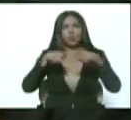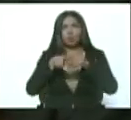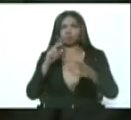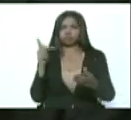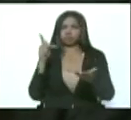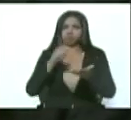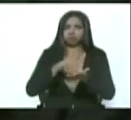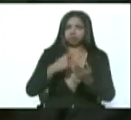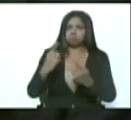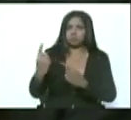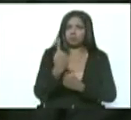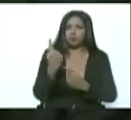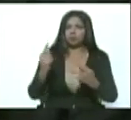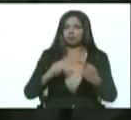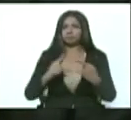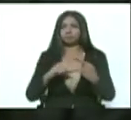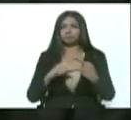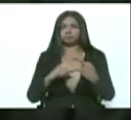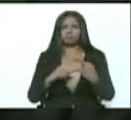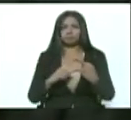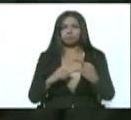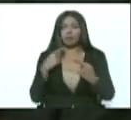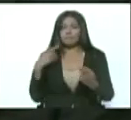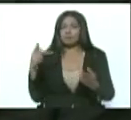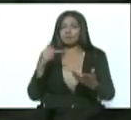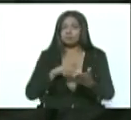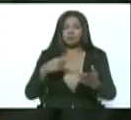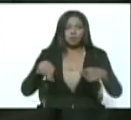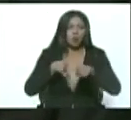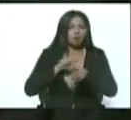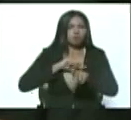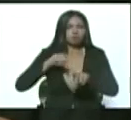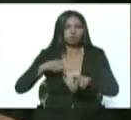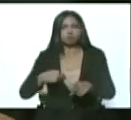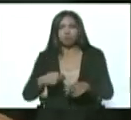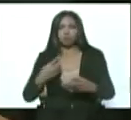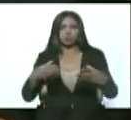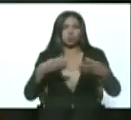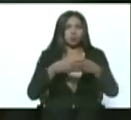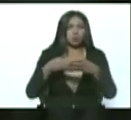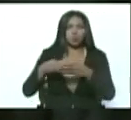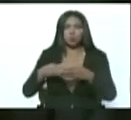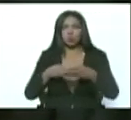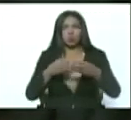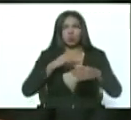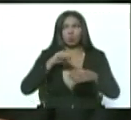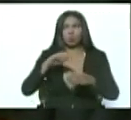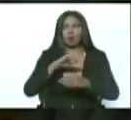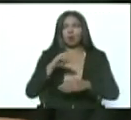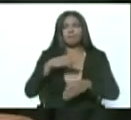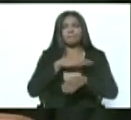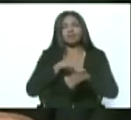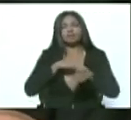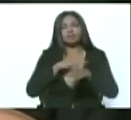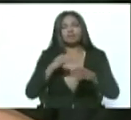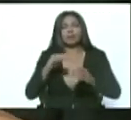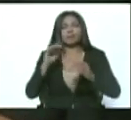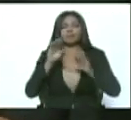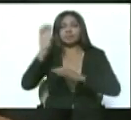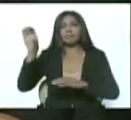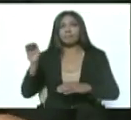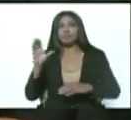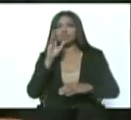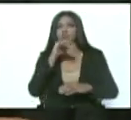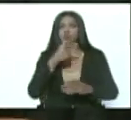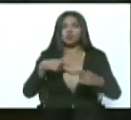nosotros en primer lugar para participar en esta reunión del Buró Ministerial del Movimiento de Países No Alineados. Irán